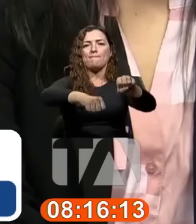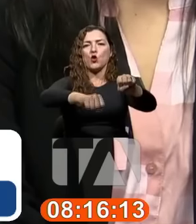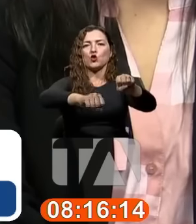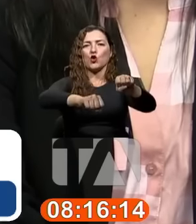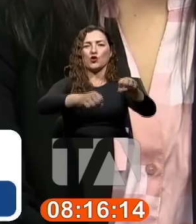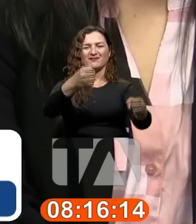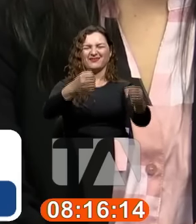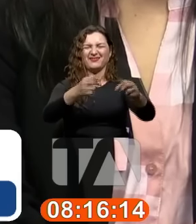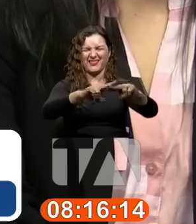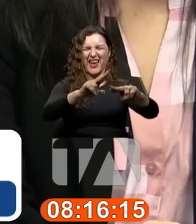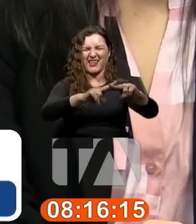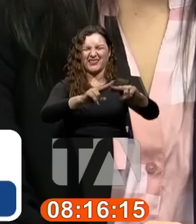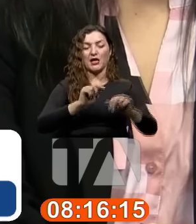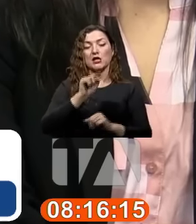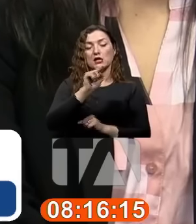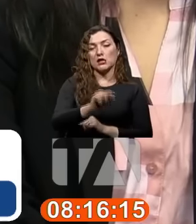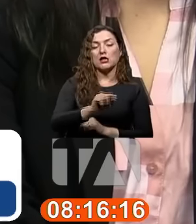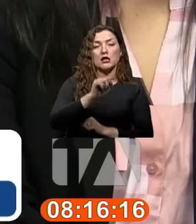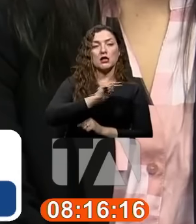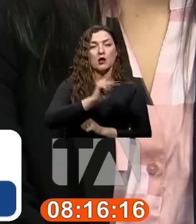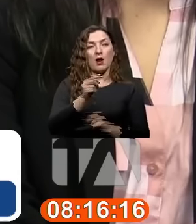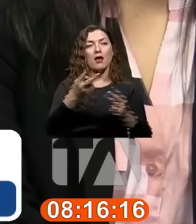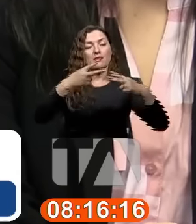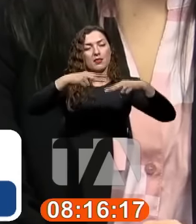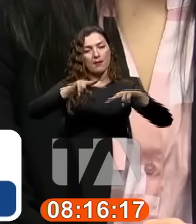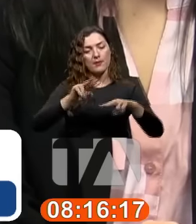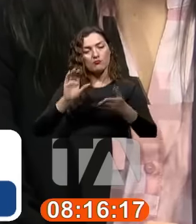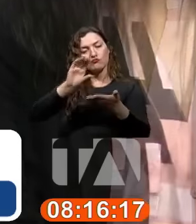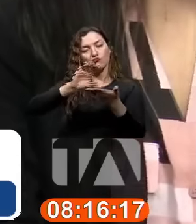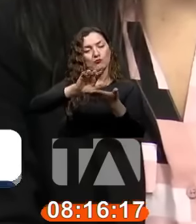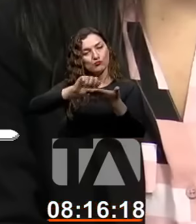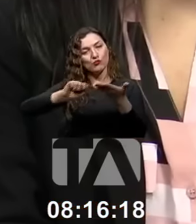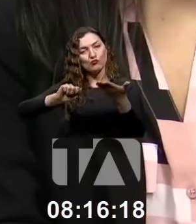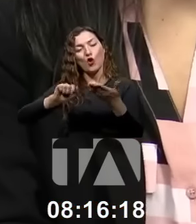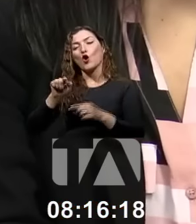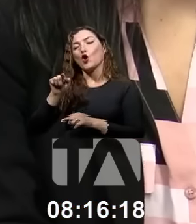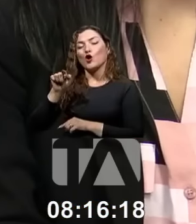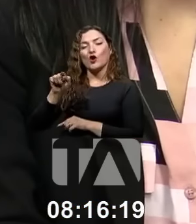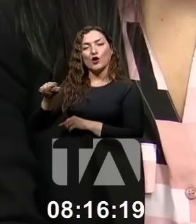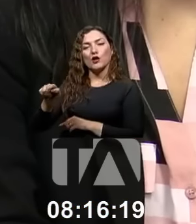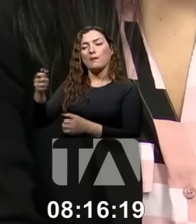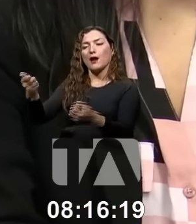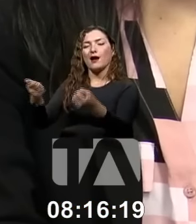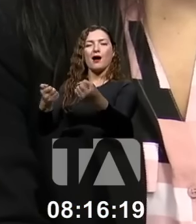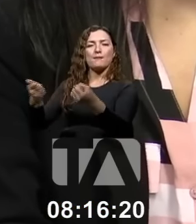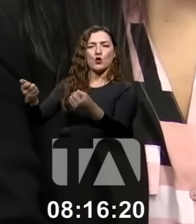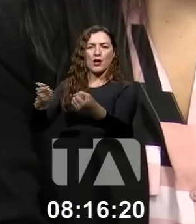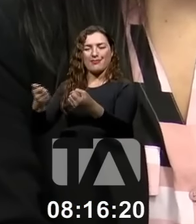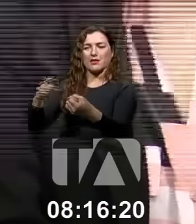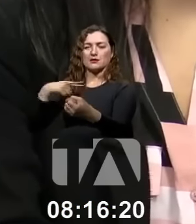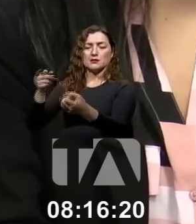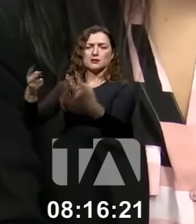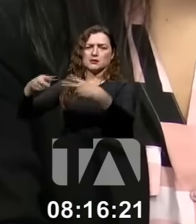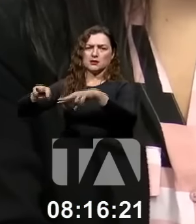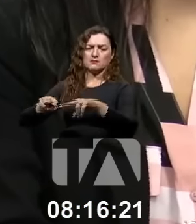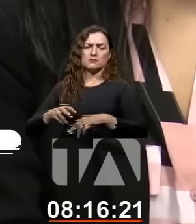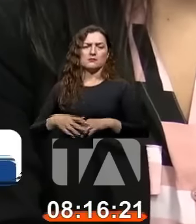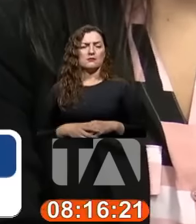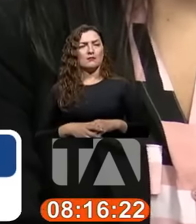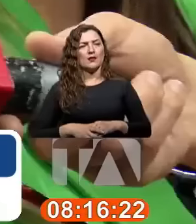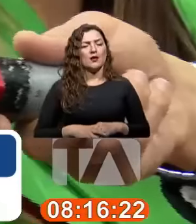mototaxis y 145 galones para la modalidad de transporte mixto. La medida que estamos tomando hoy es de protección a